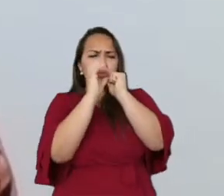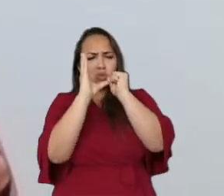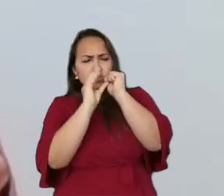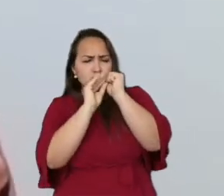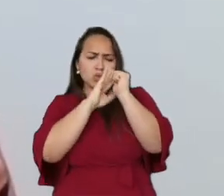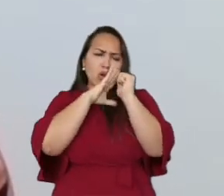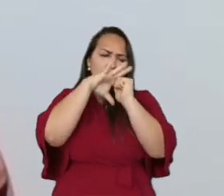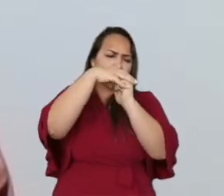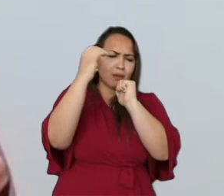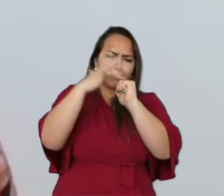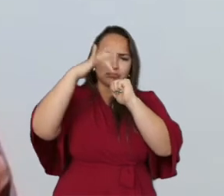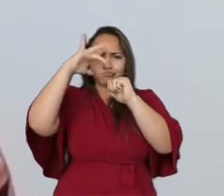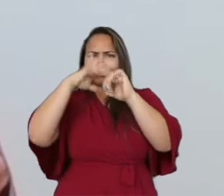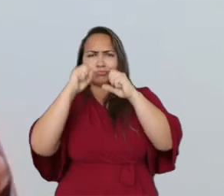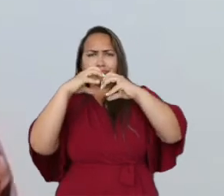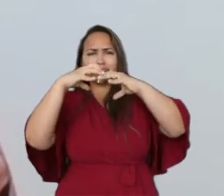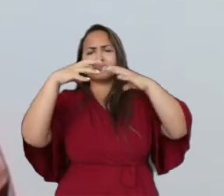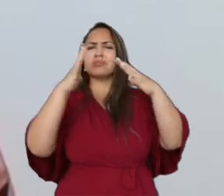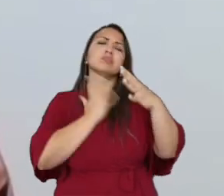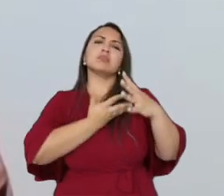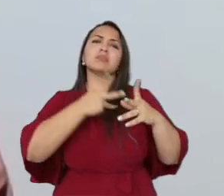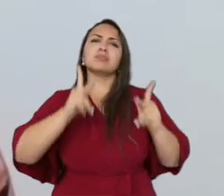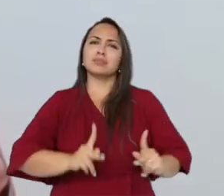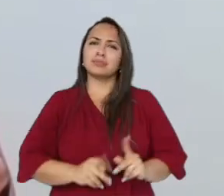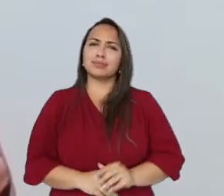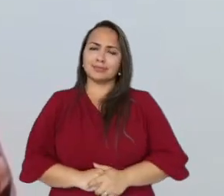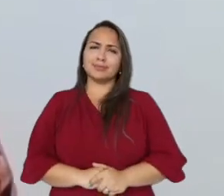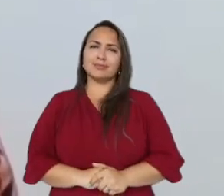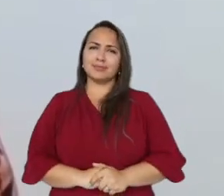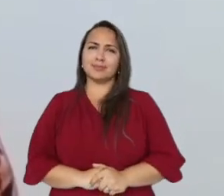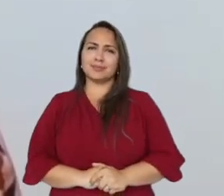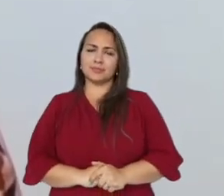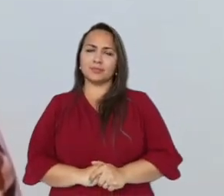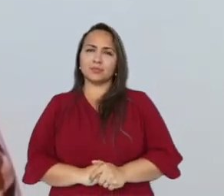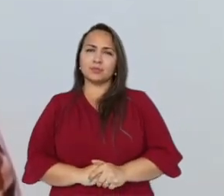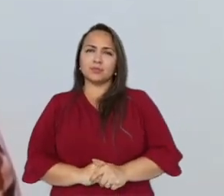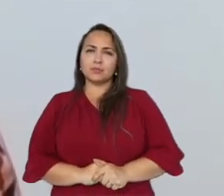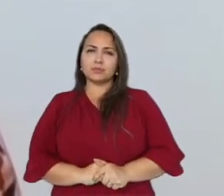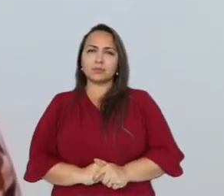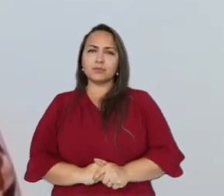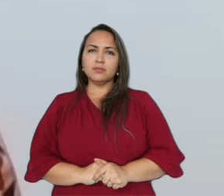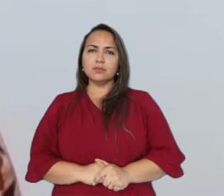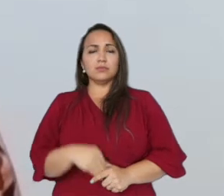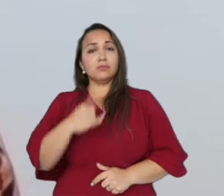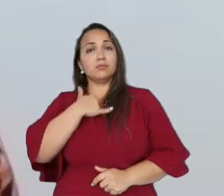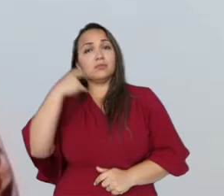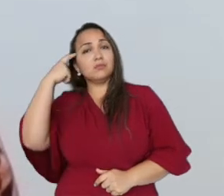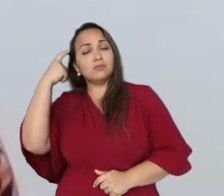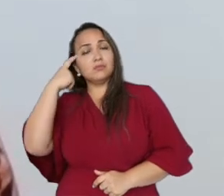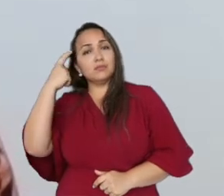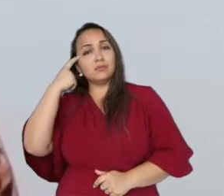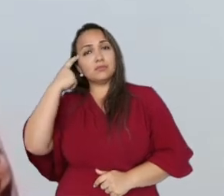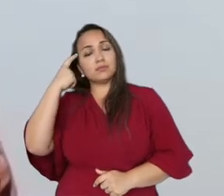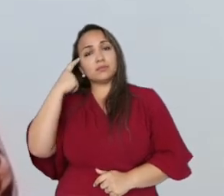de nuestro ser, de nuestra persona. Y Pienso que